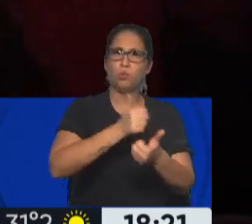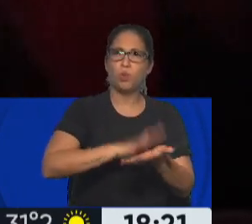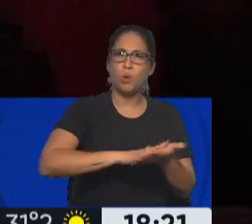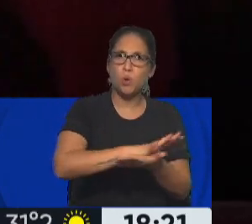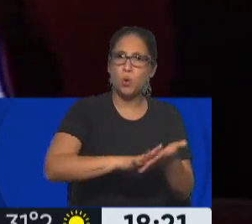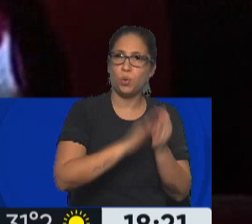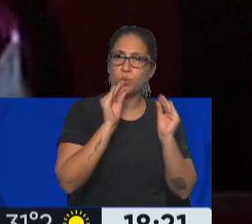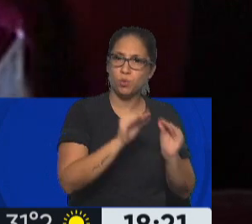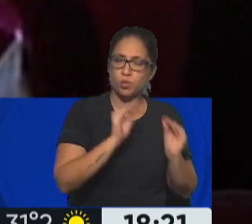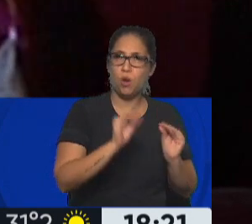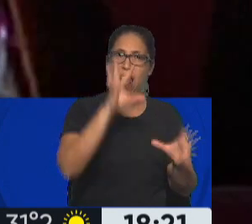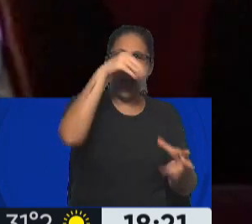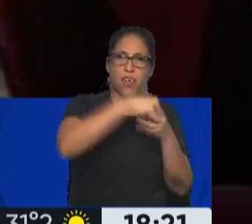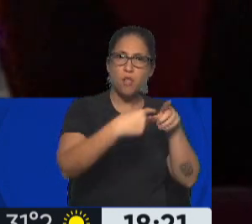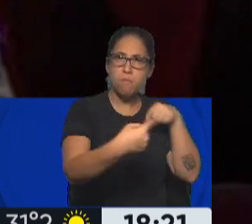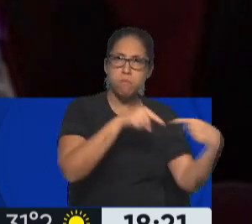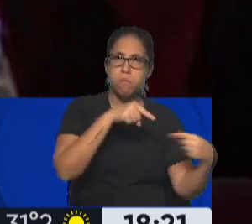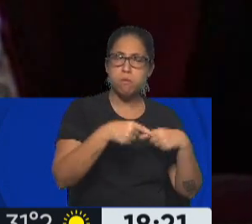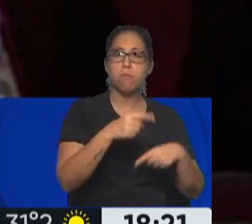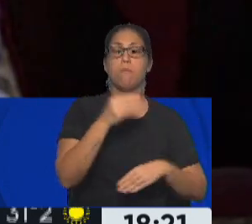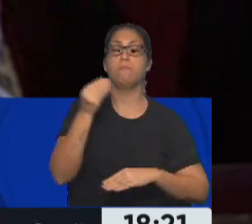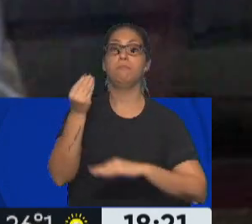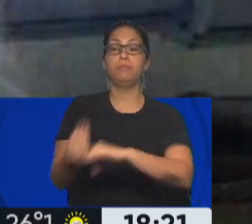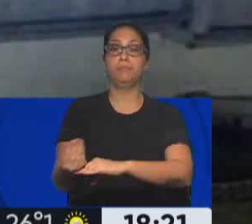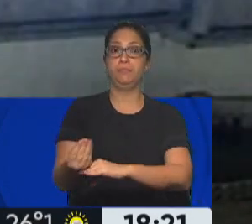corrupción y divisiones internas.